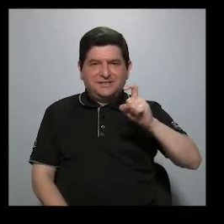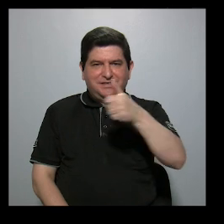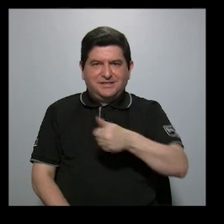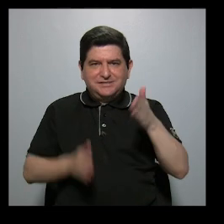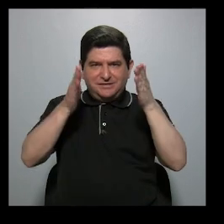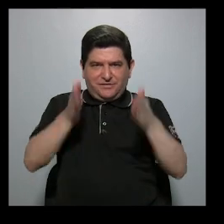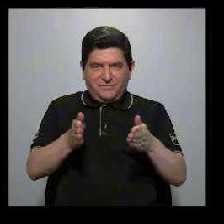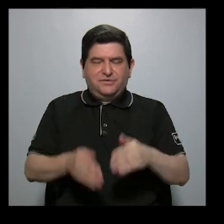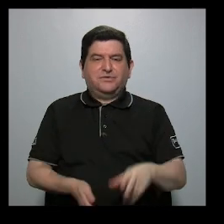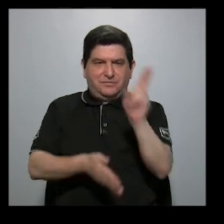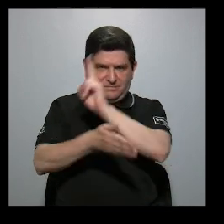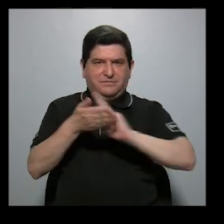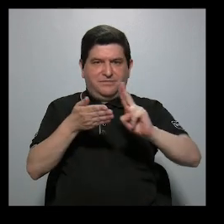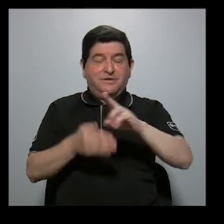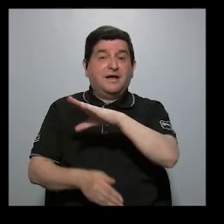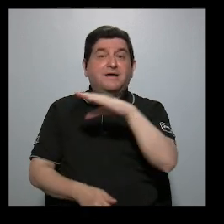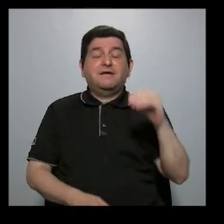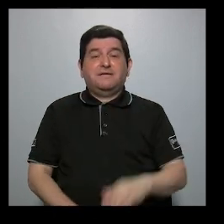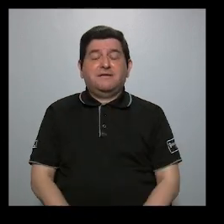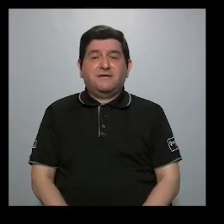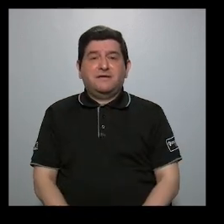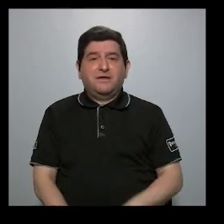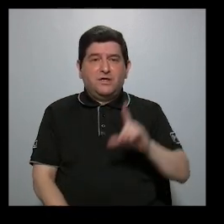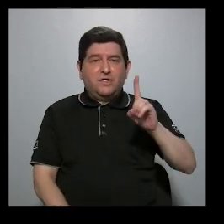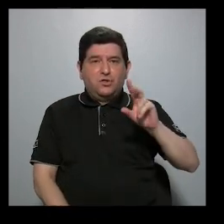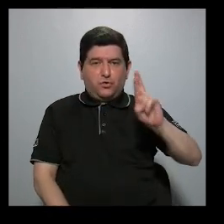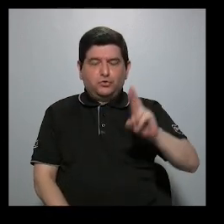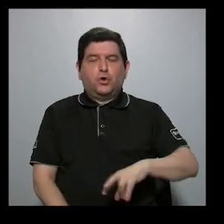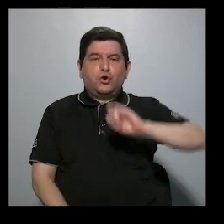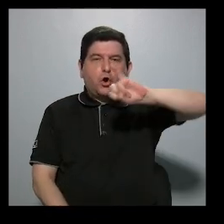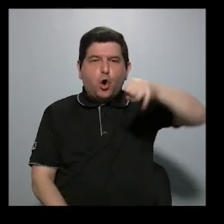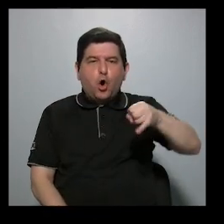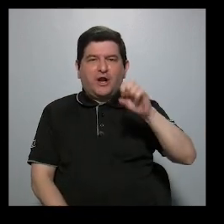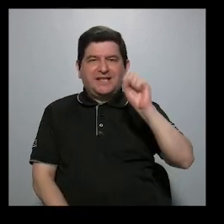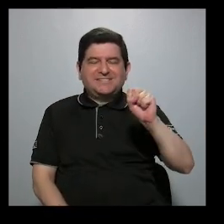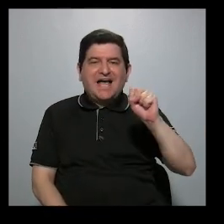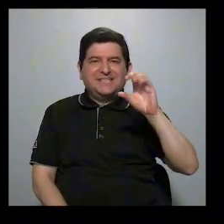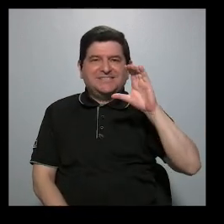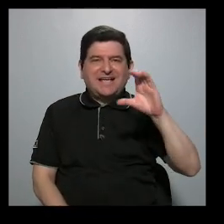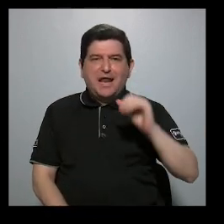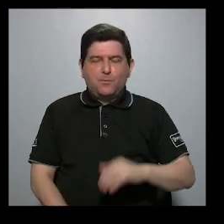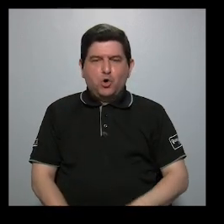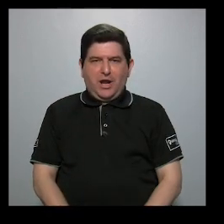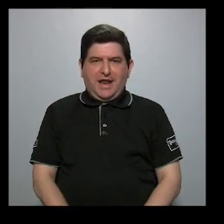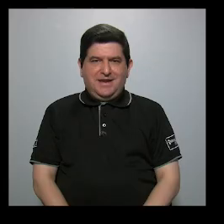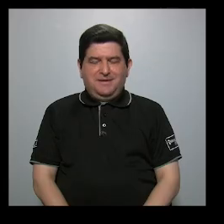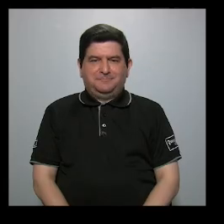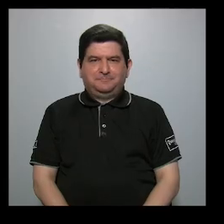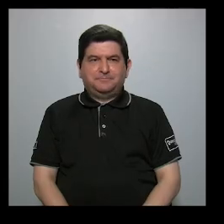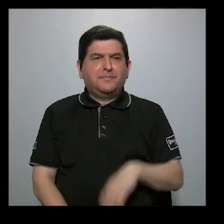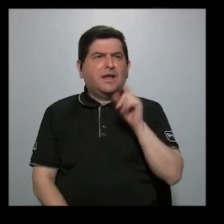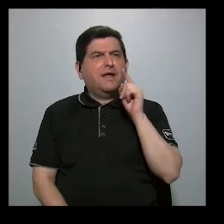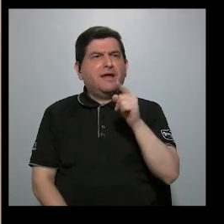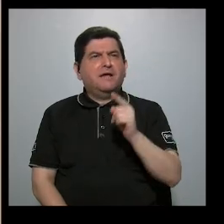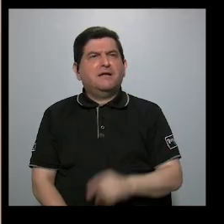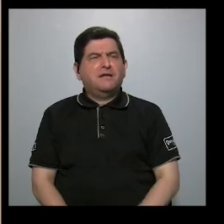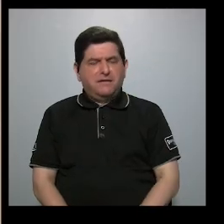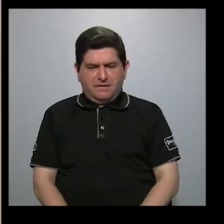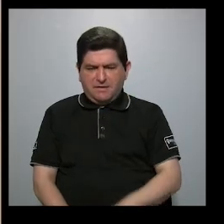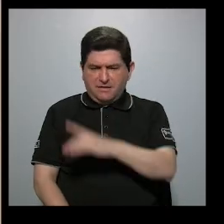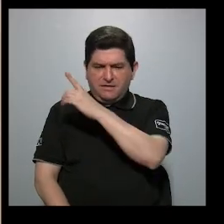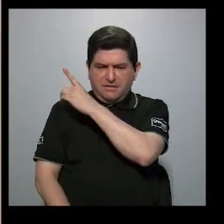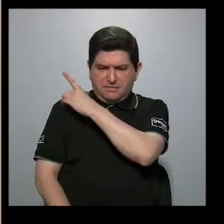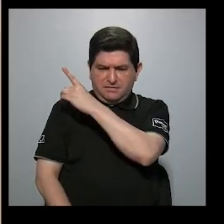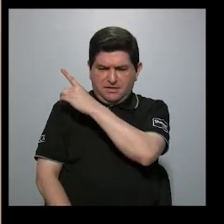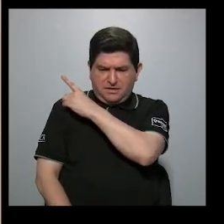de la universidad, y don Jorge Sáenz, el doctor Jorge Sáenz Carbonell, que fue